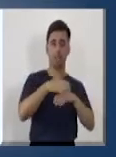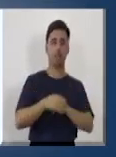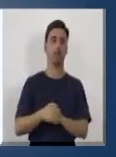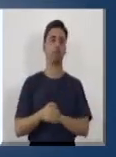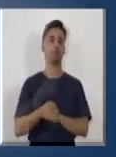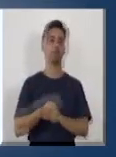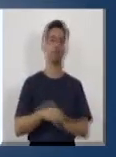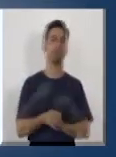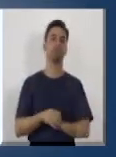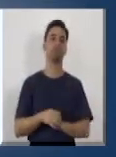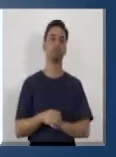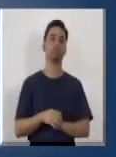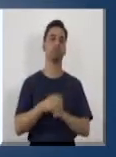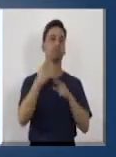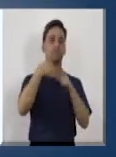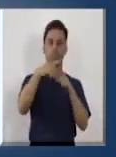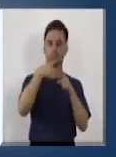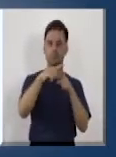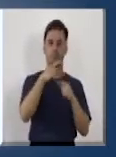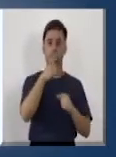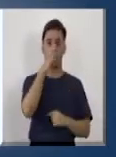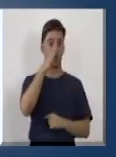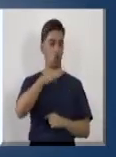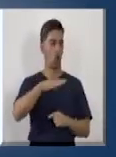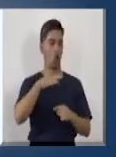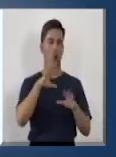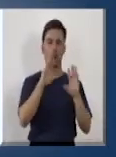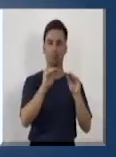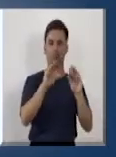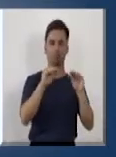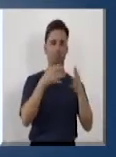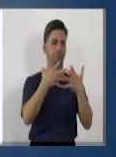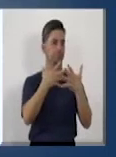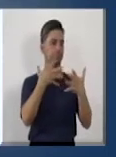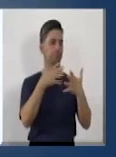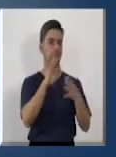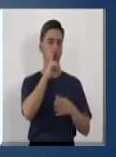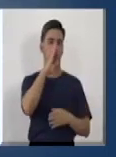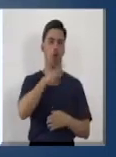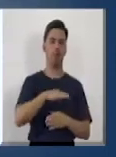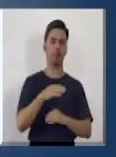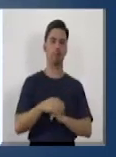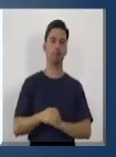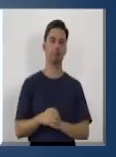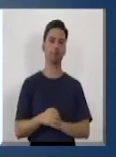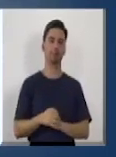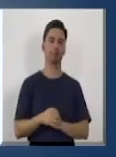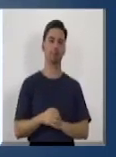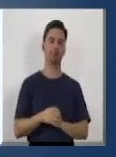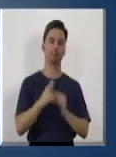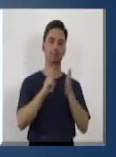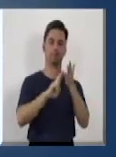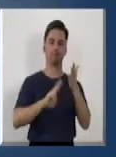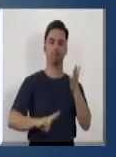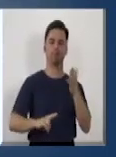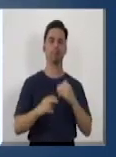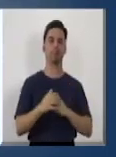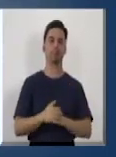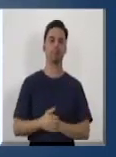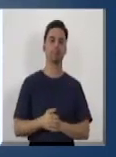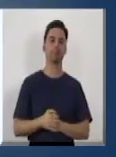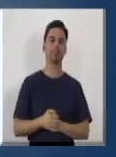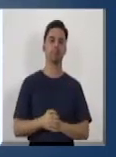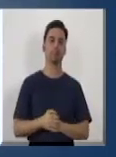caucho que los compañeros de la electricidad tienen que cumplir sus medidas para evitar los accidentes.